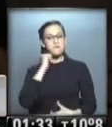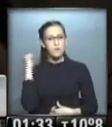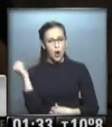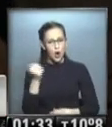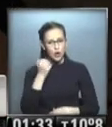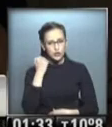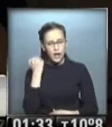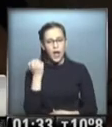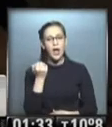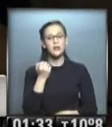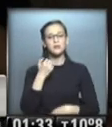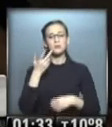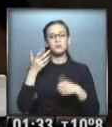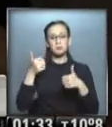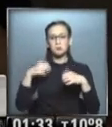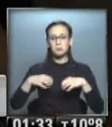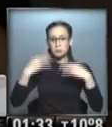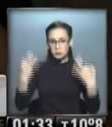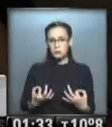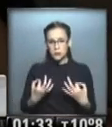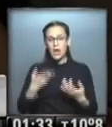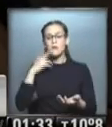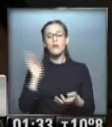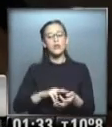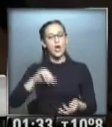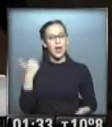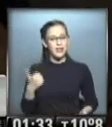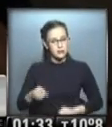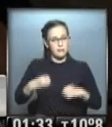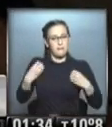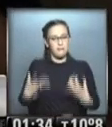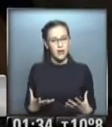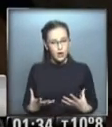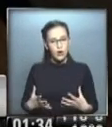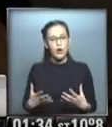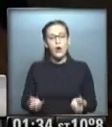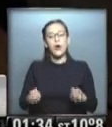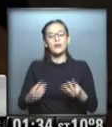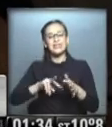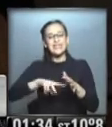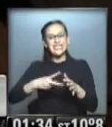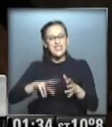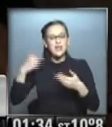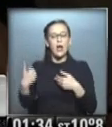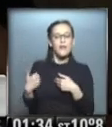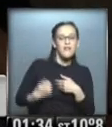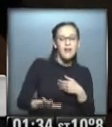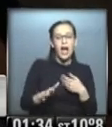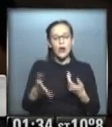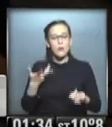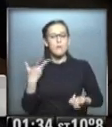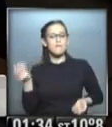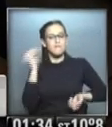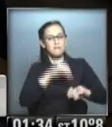de impuestos a las ganancias, porque esto va a significar que, digamos, va a haber más poder de